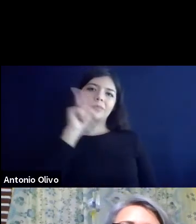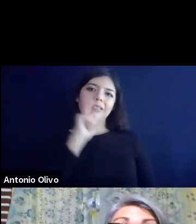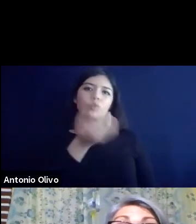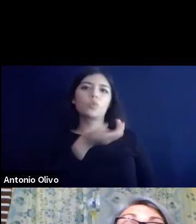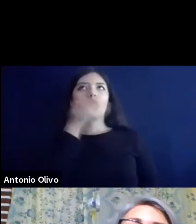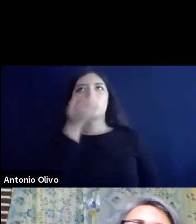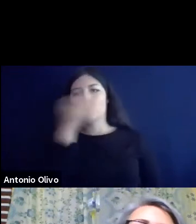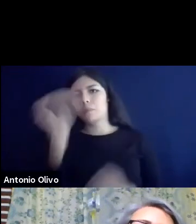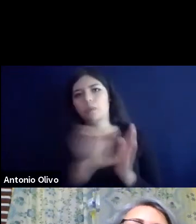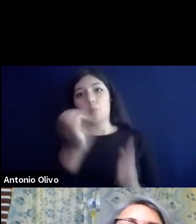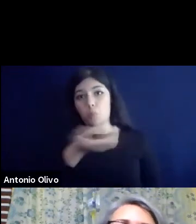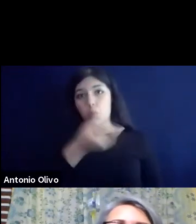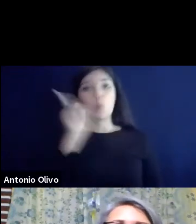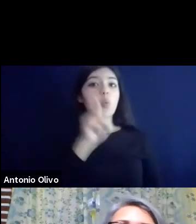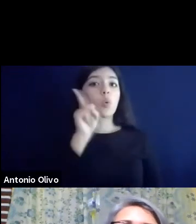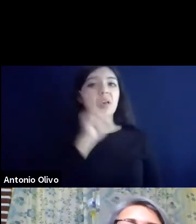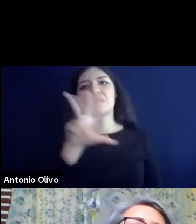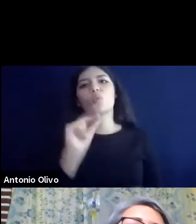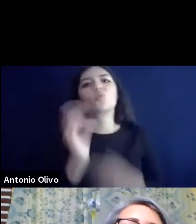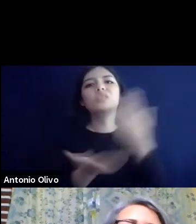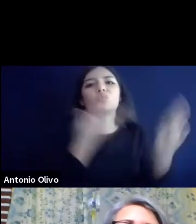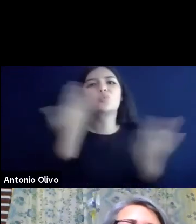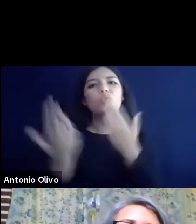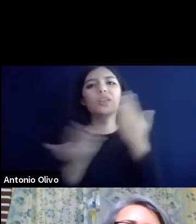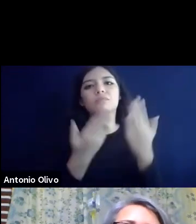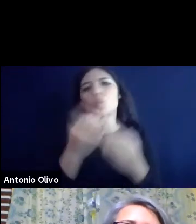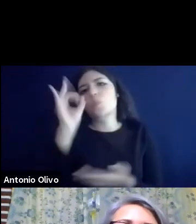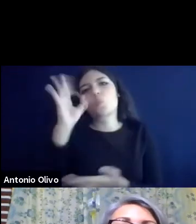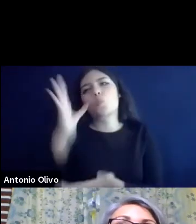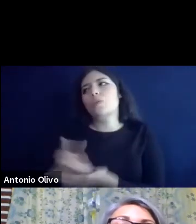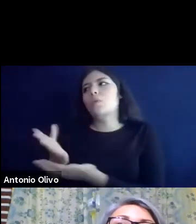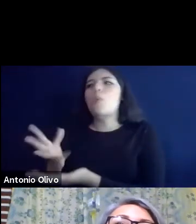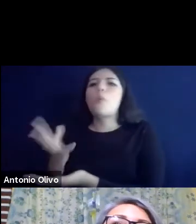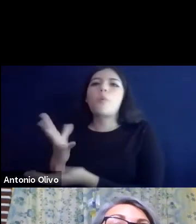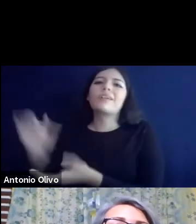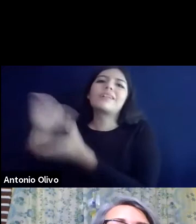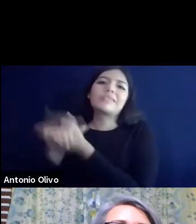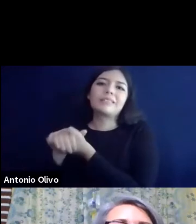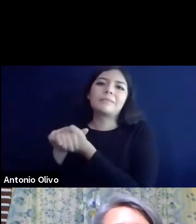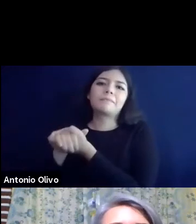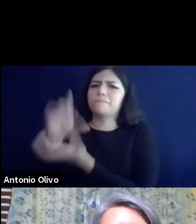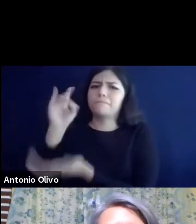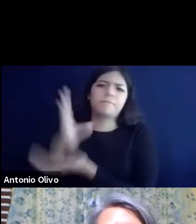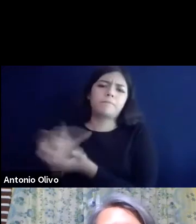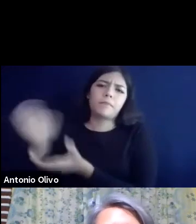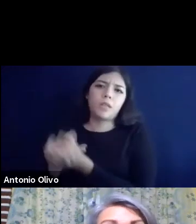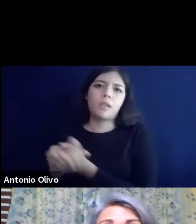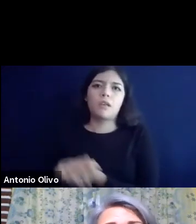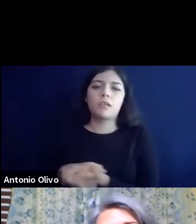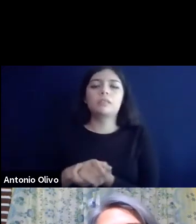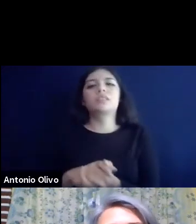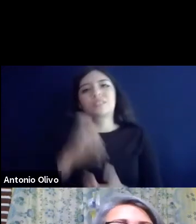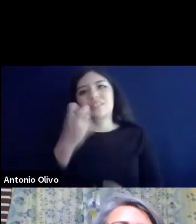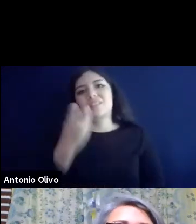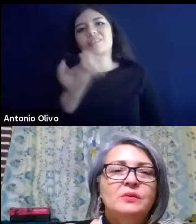mujeres no estudiaran porque se iban a casar y para qué, ya con que la primaria y nada más, pero mis padres sí